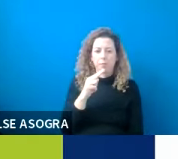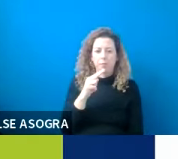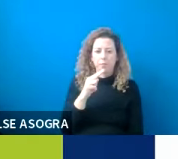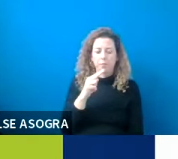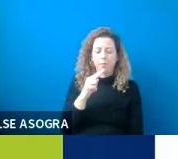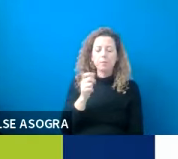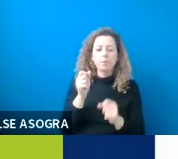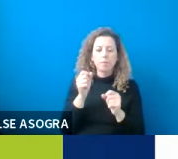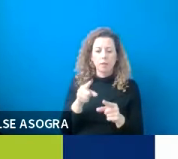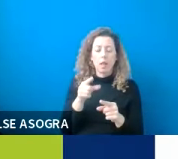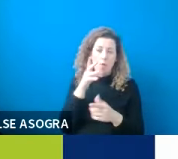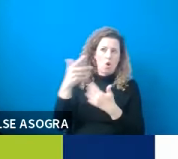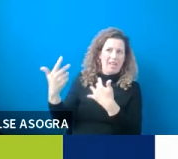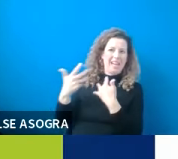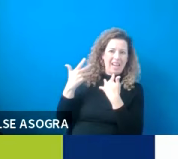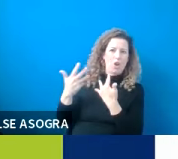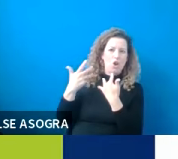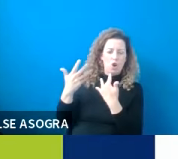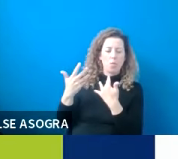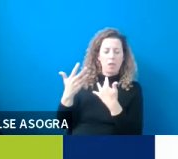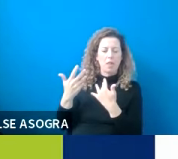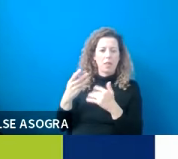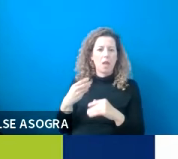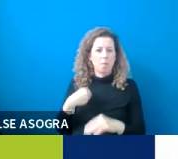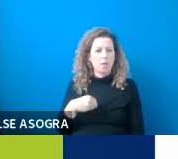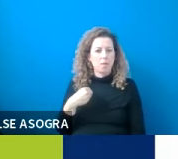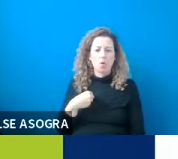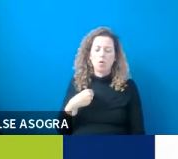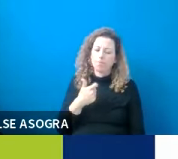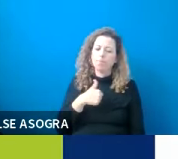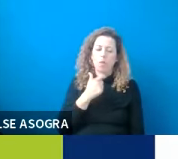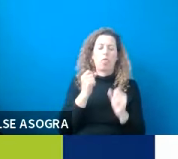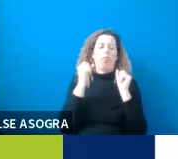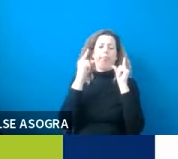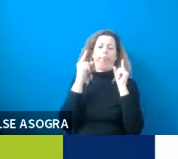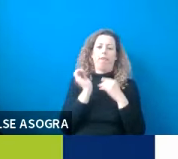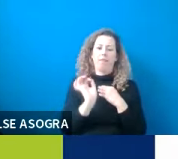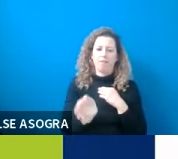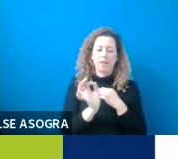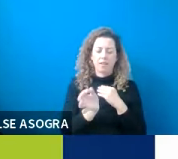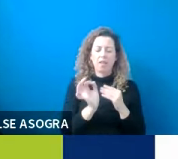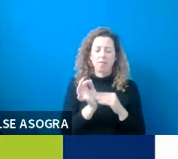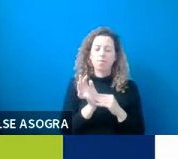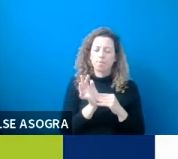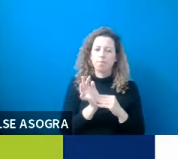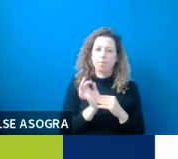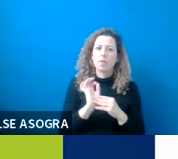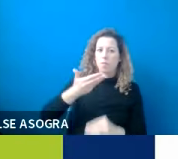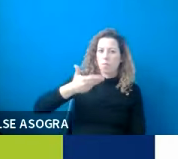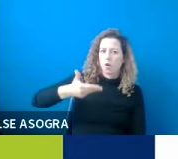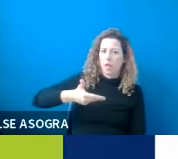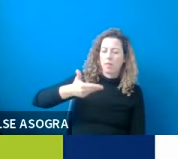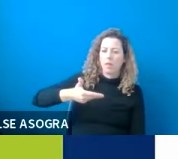estas recomendaciones que os comento y hemos visto que efectivamente es importante